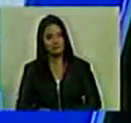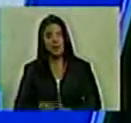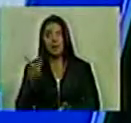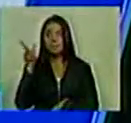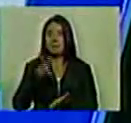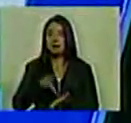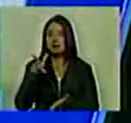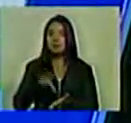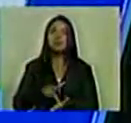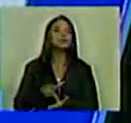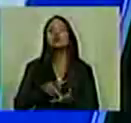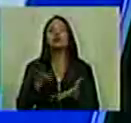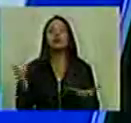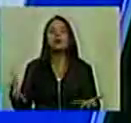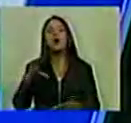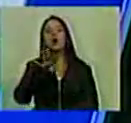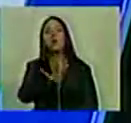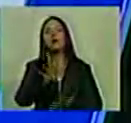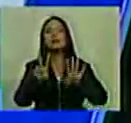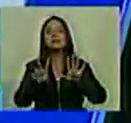de